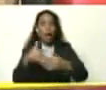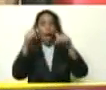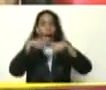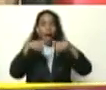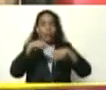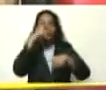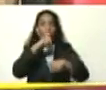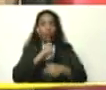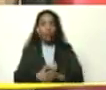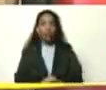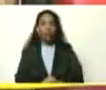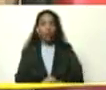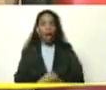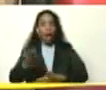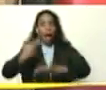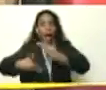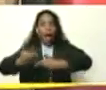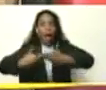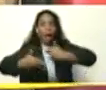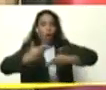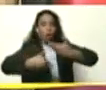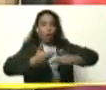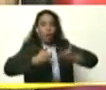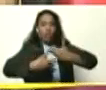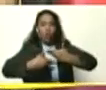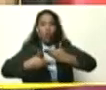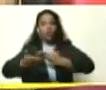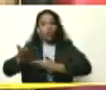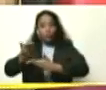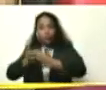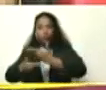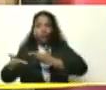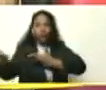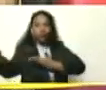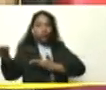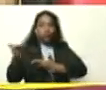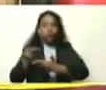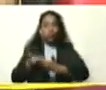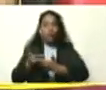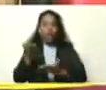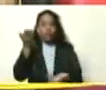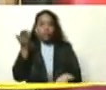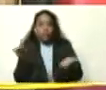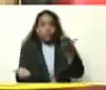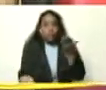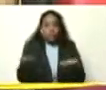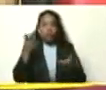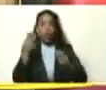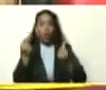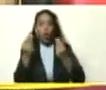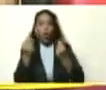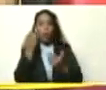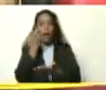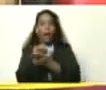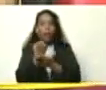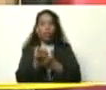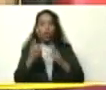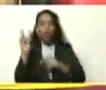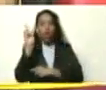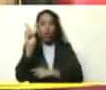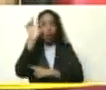año en la cooperación, en el intercambio, la balanza comercial entre los dos países.